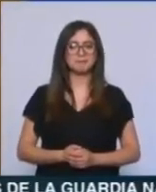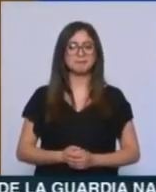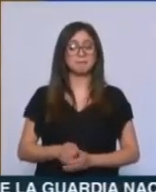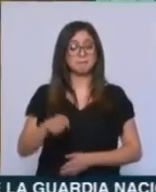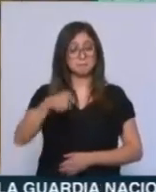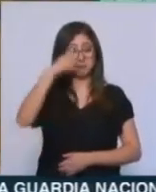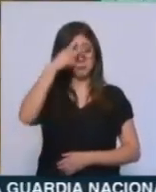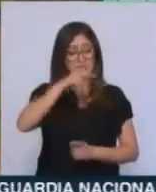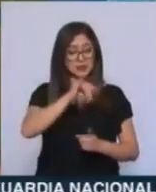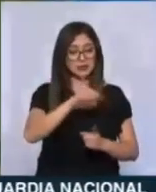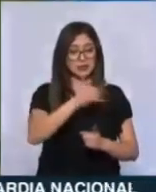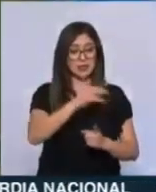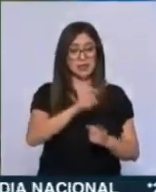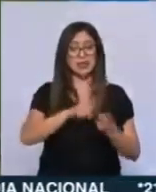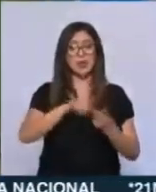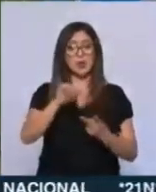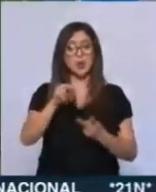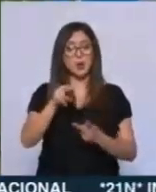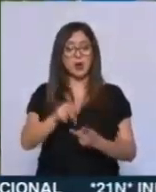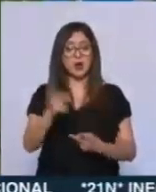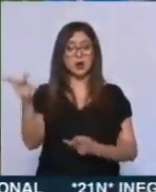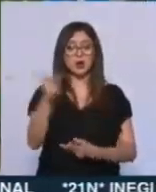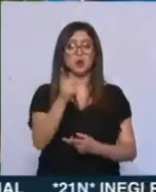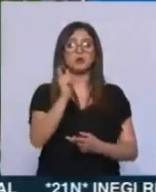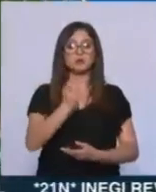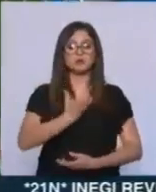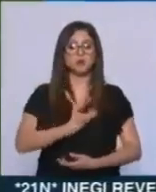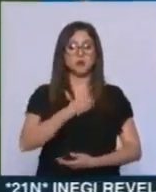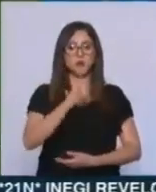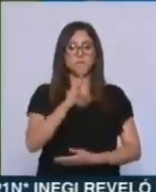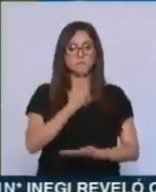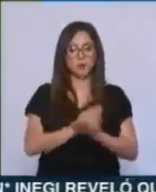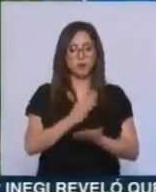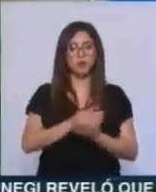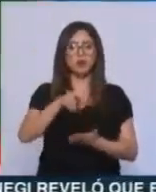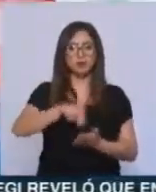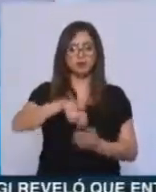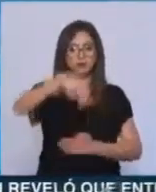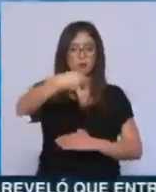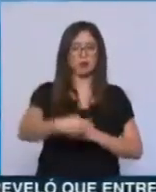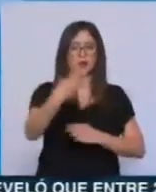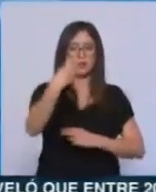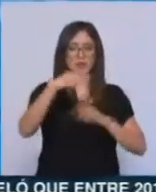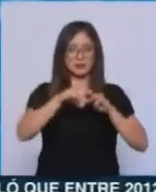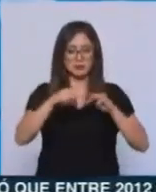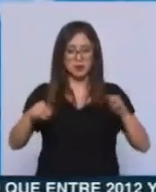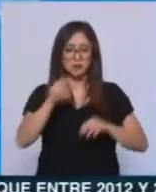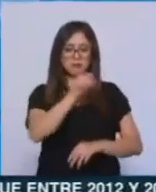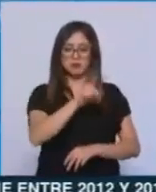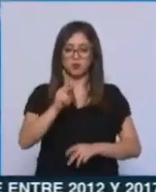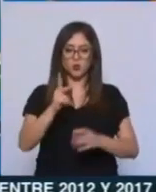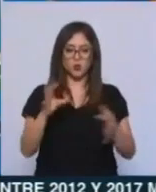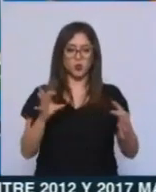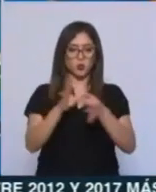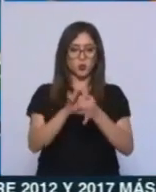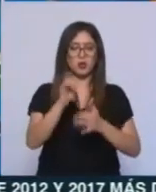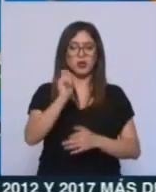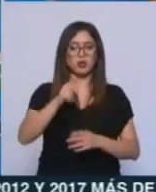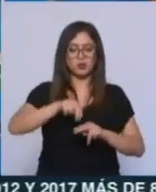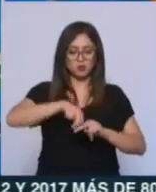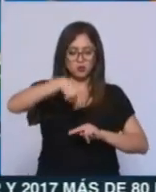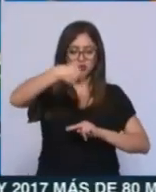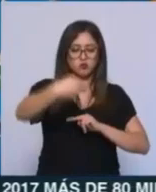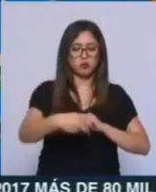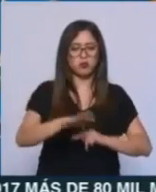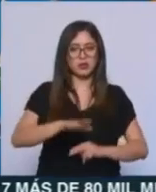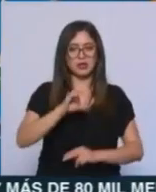Los mexicanos Yael Castillo y Juan Celaya consiguieron la medalla de bronce en la modalidad de trampolín de 3 metros sincronizados en la Serie Mundial de Clavados FINA que se